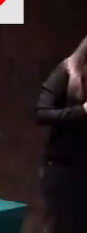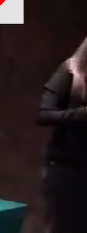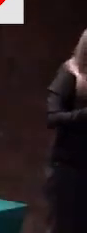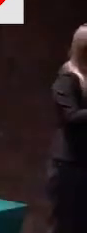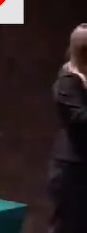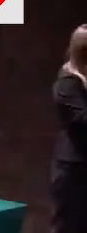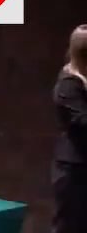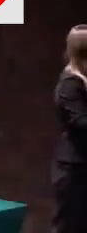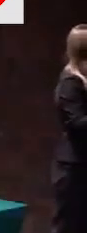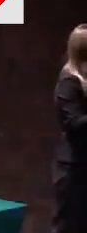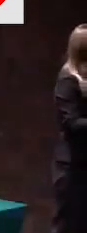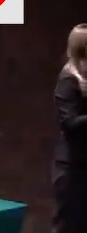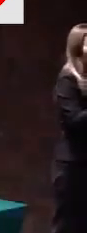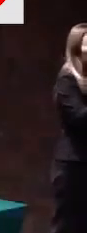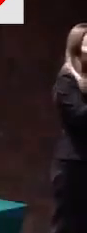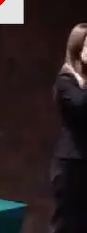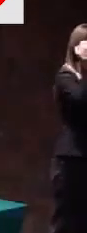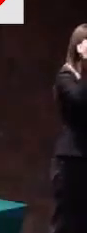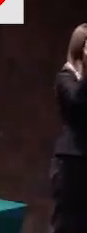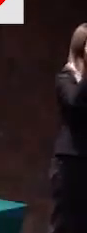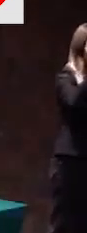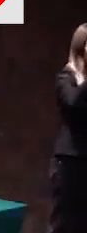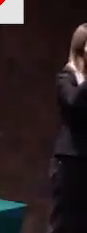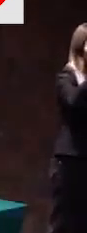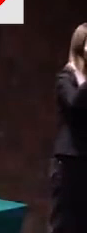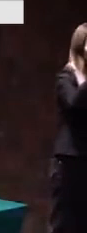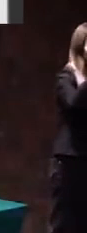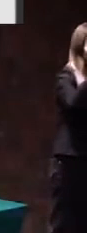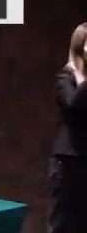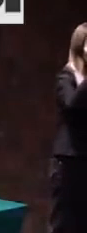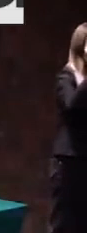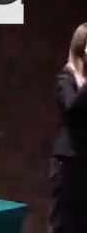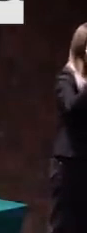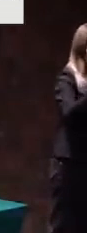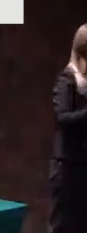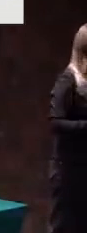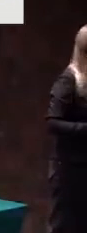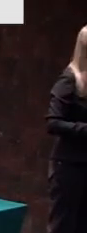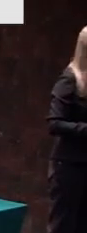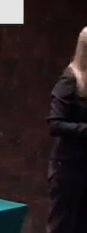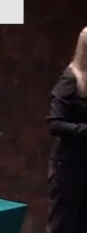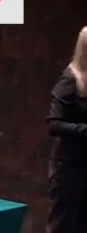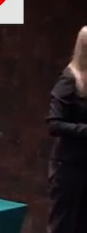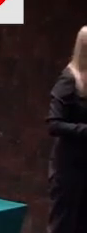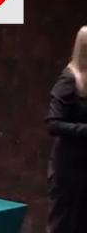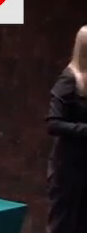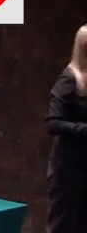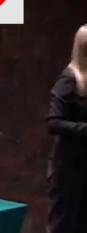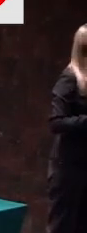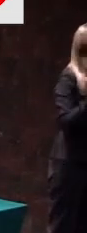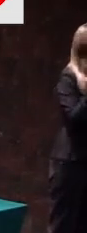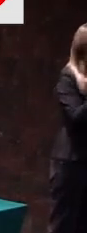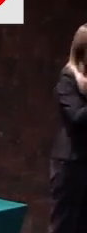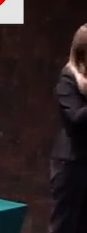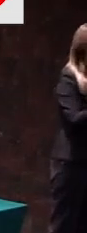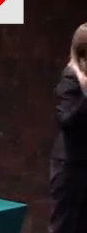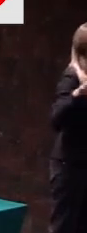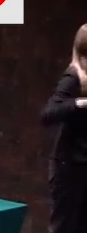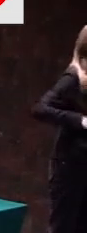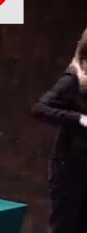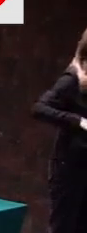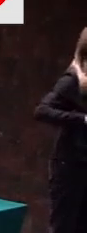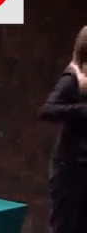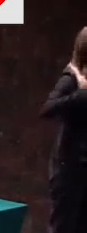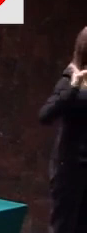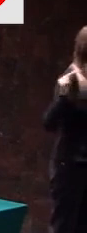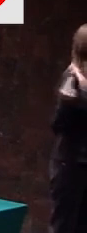pronunció en contra del centralismo por representar una posición de atraso social señaló que es importante recordar que